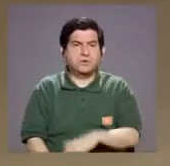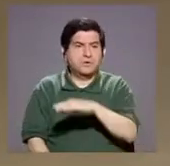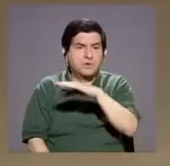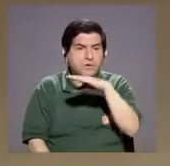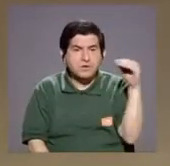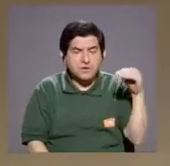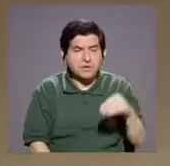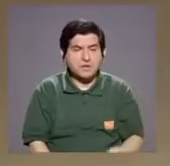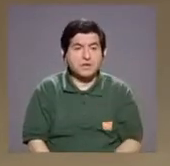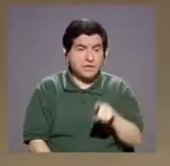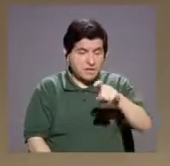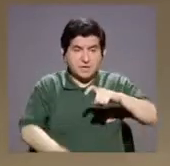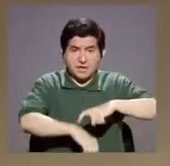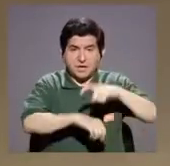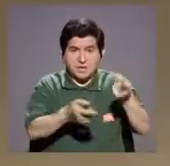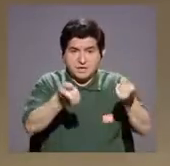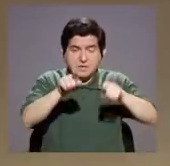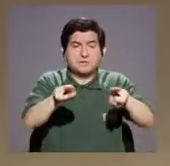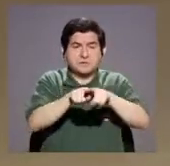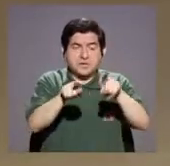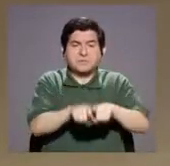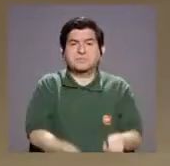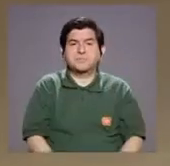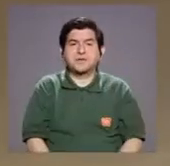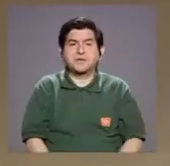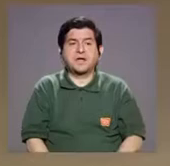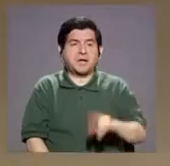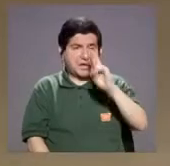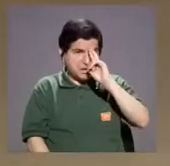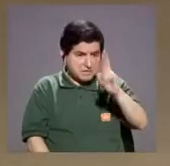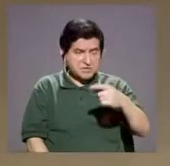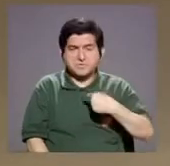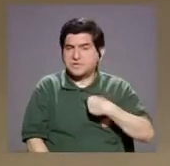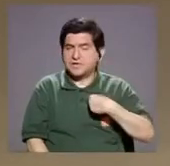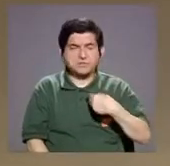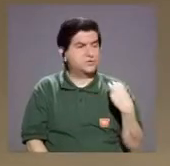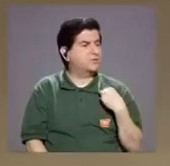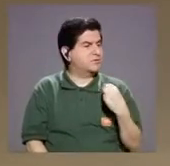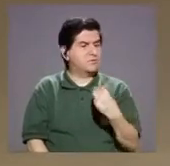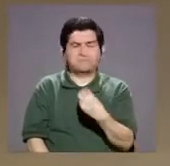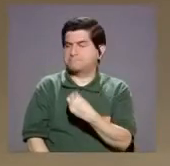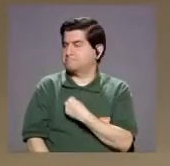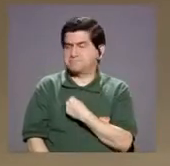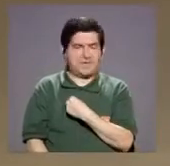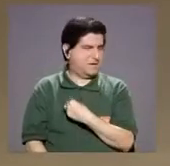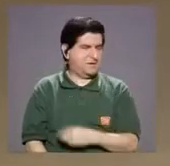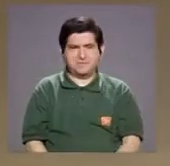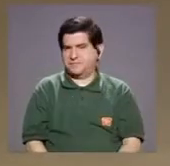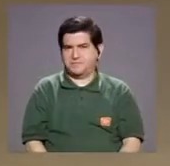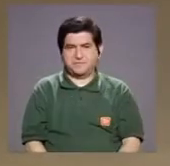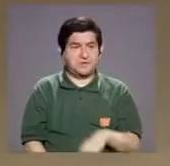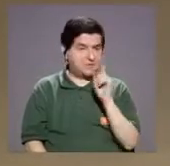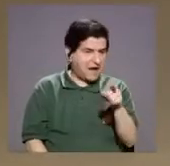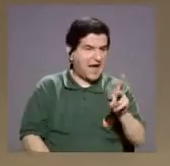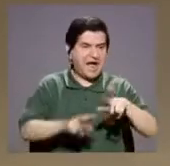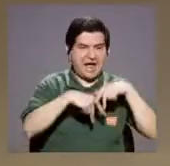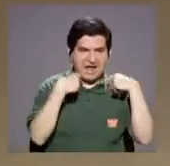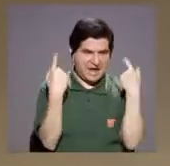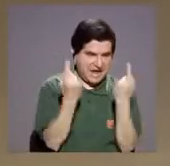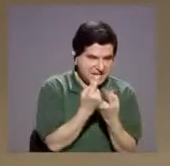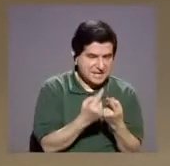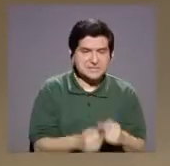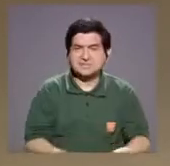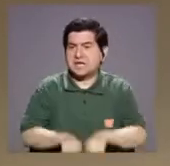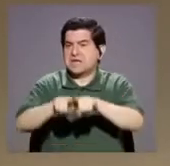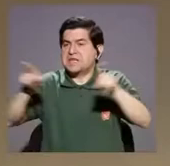se prestaba sino que se reconociera que yo no pertenecía nada unidades en partido y